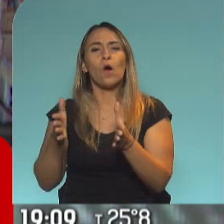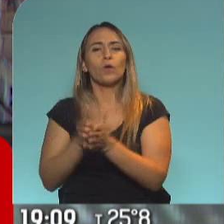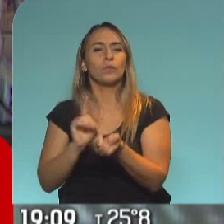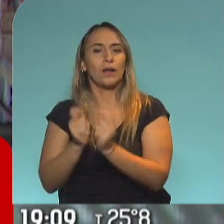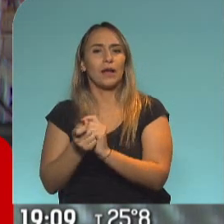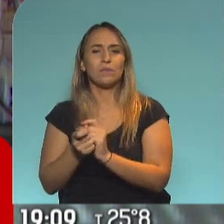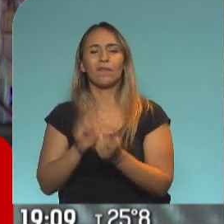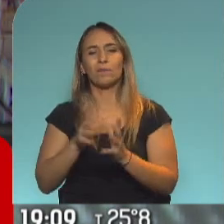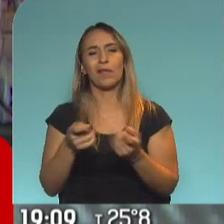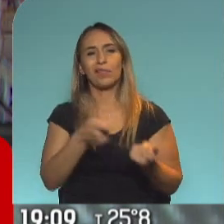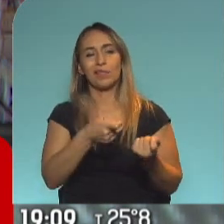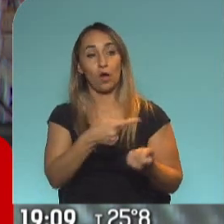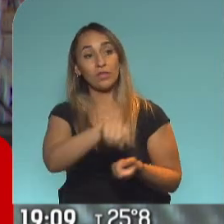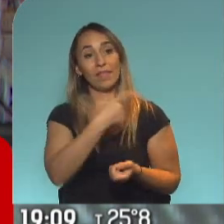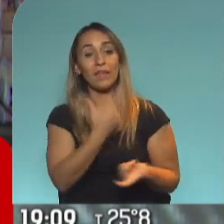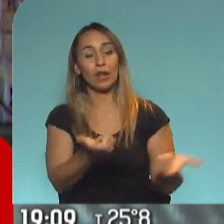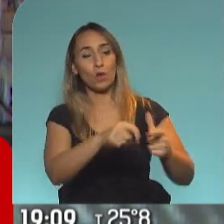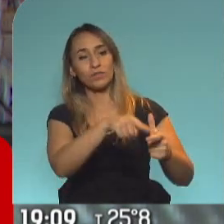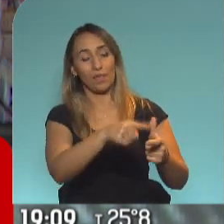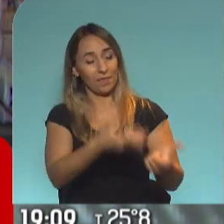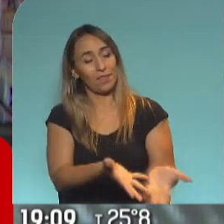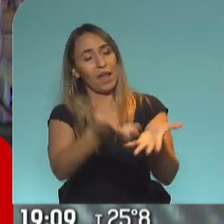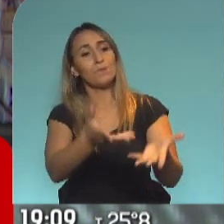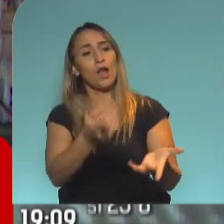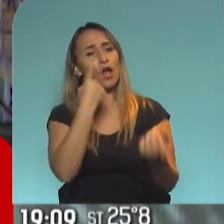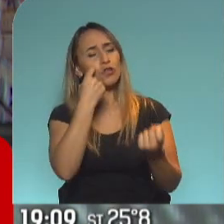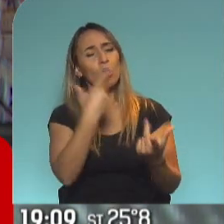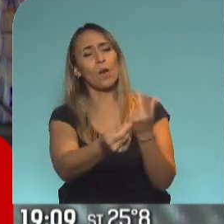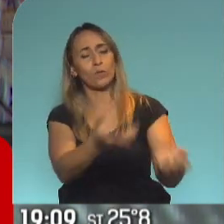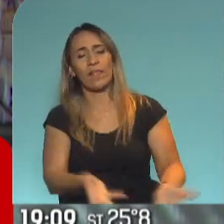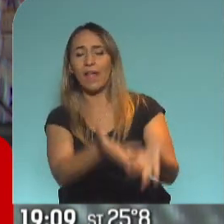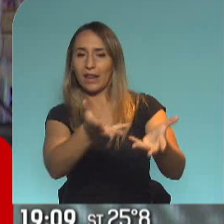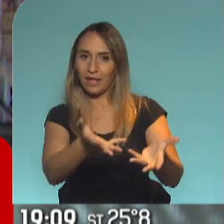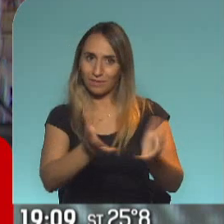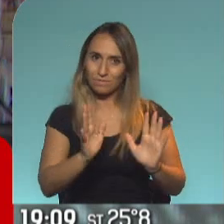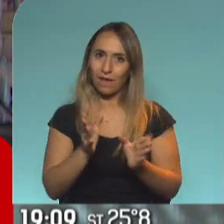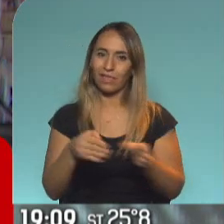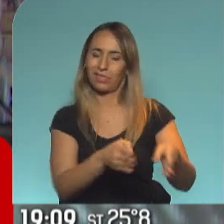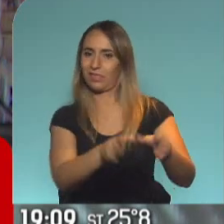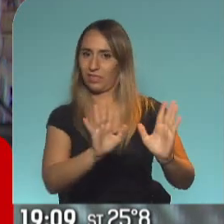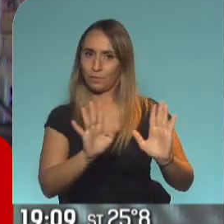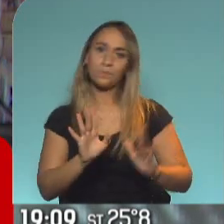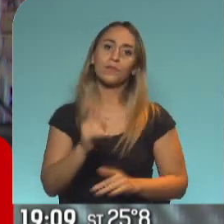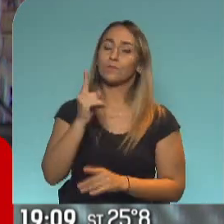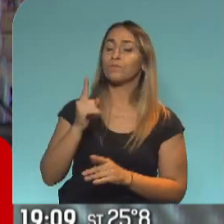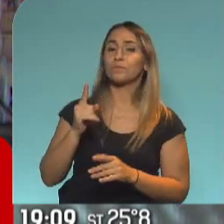chicanera dijo, bueno, si quieren una bicameral, hagan una bicameral para controlar las vacunas. Fueron para otro lado. El que sí se enfocó más en este punto es